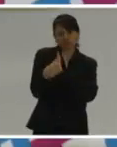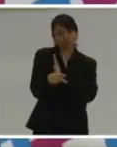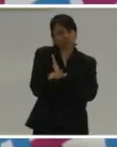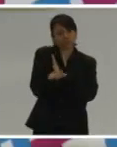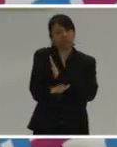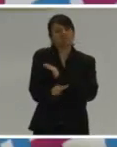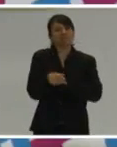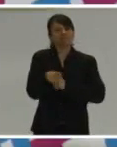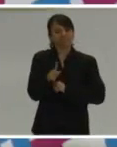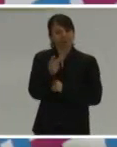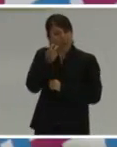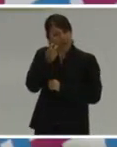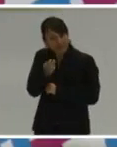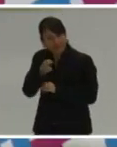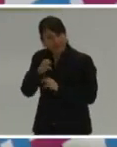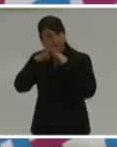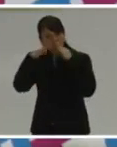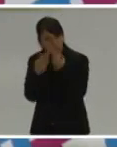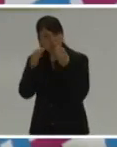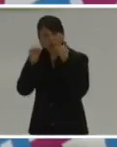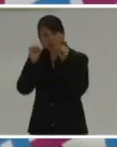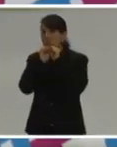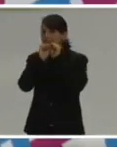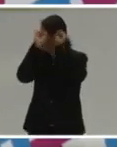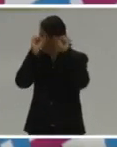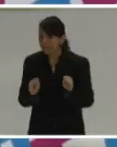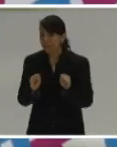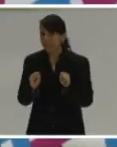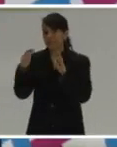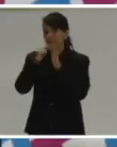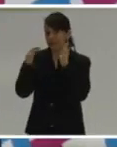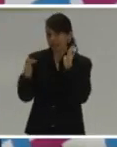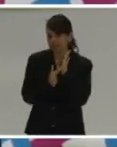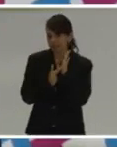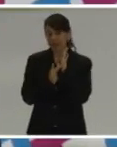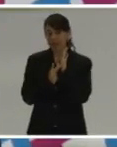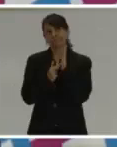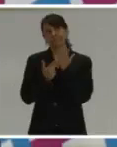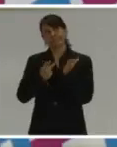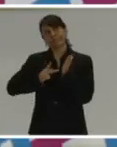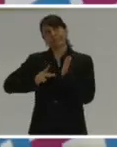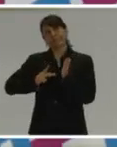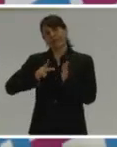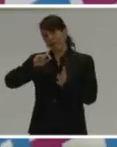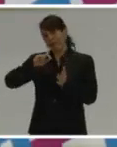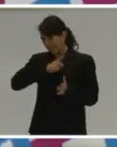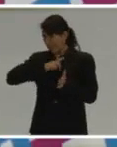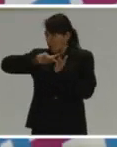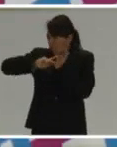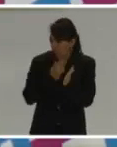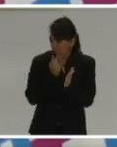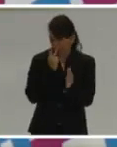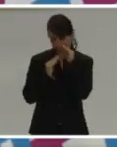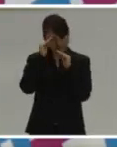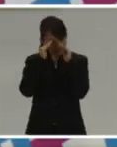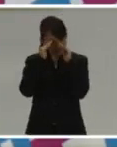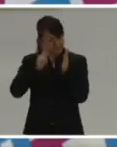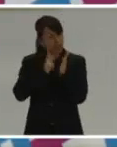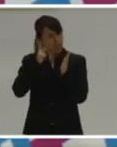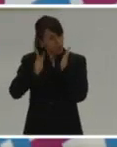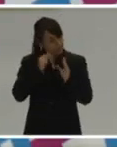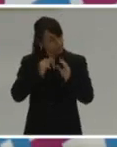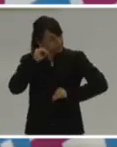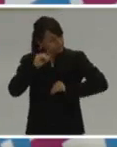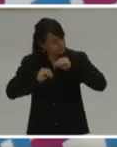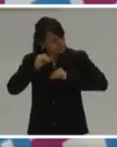paridad aplicable en el sistema normativo indígena debe ser replanteado y reconstruido de manera diferente a como